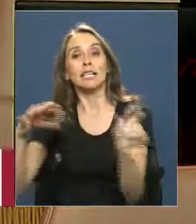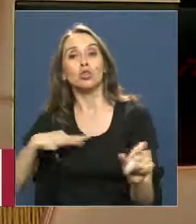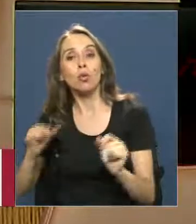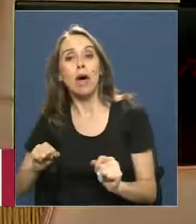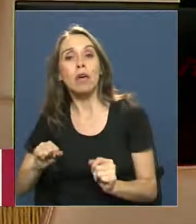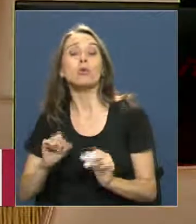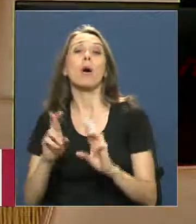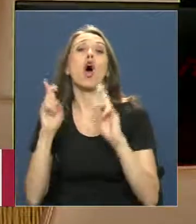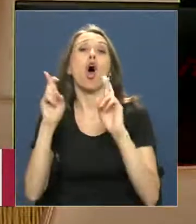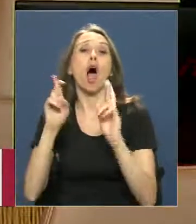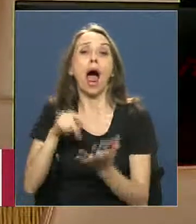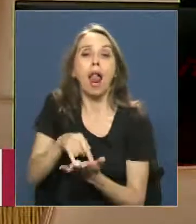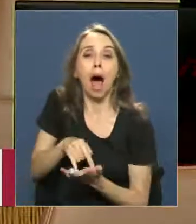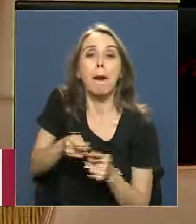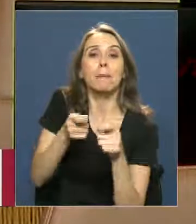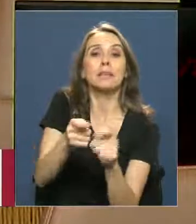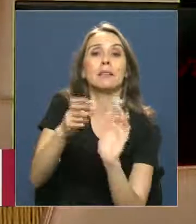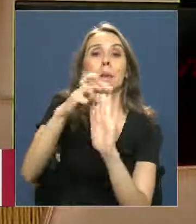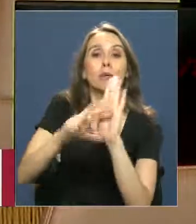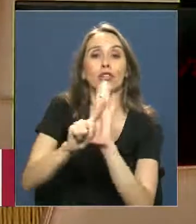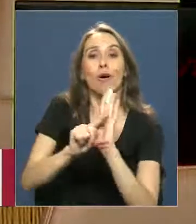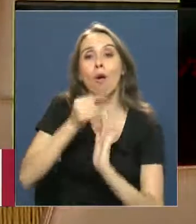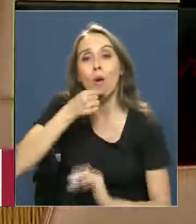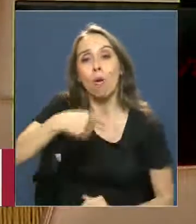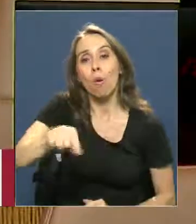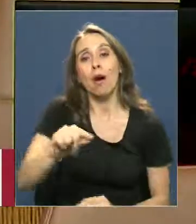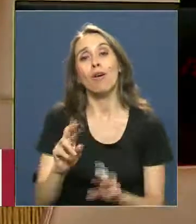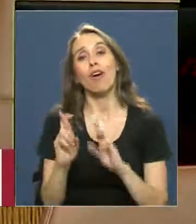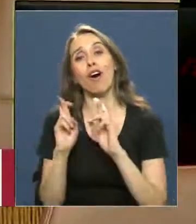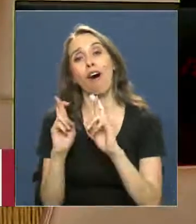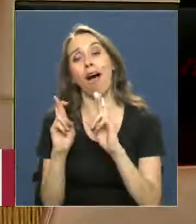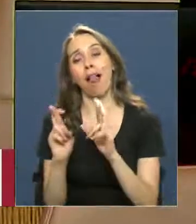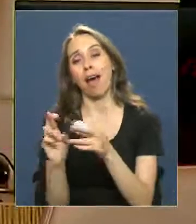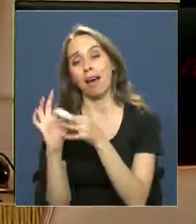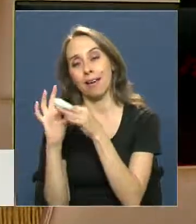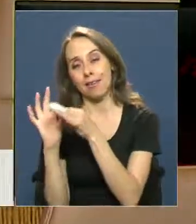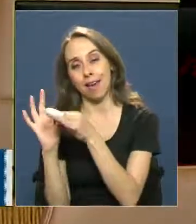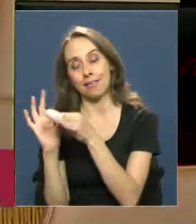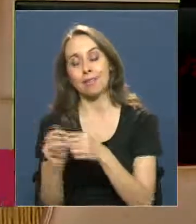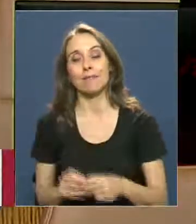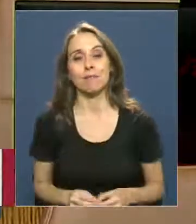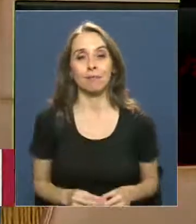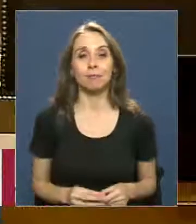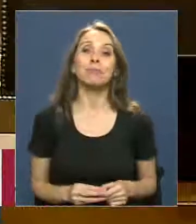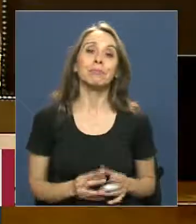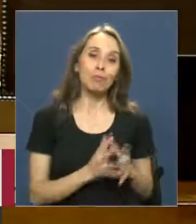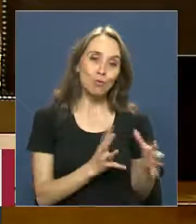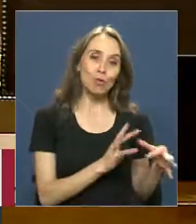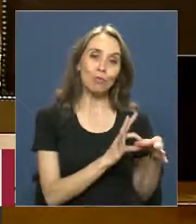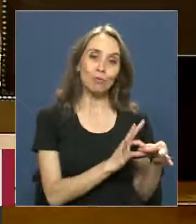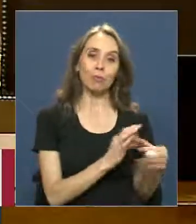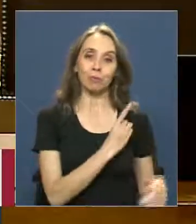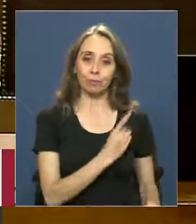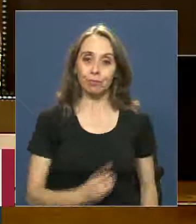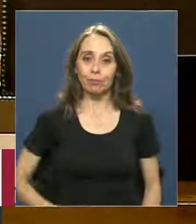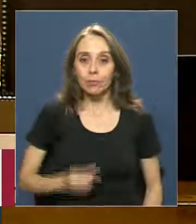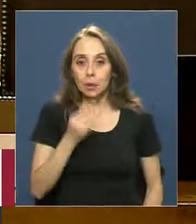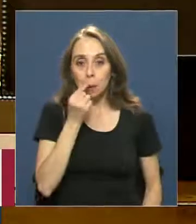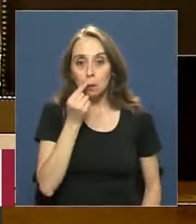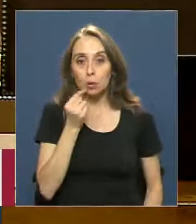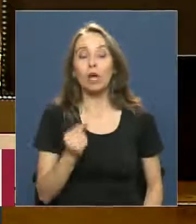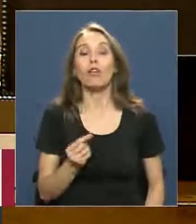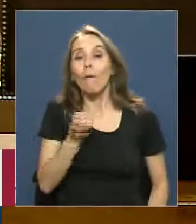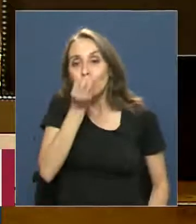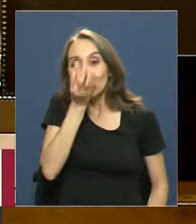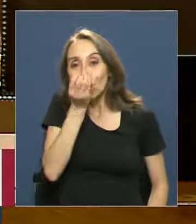que ojalá la tengamos en esta sala próximamente. Gracias. Muchas gracias, diputada Florcita